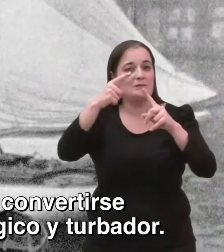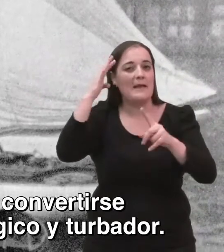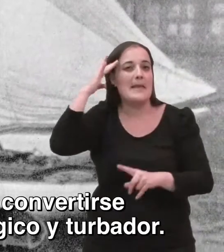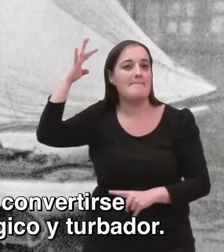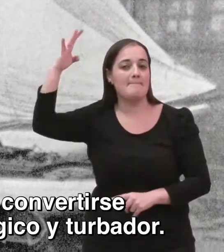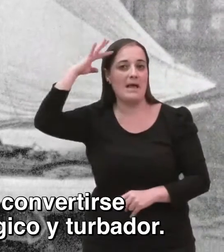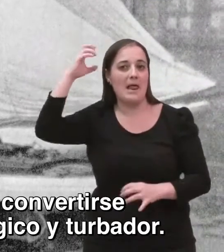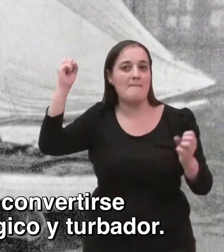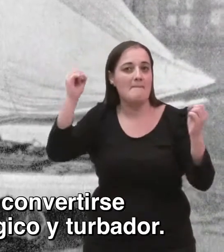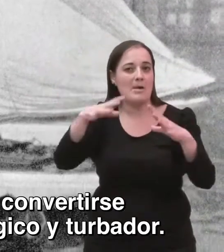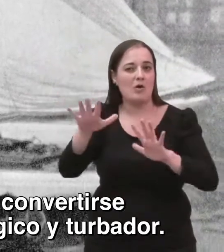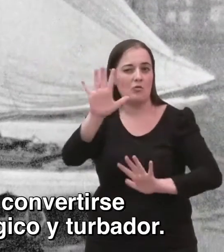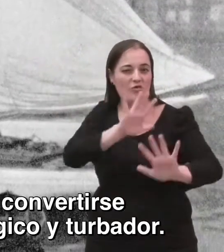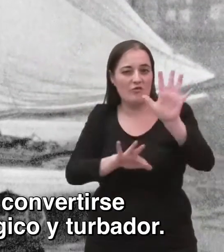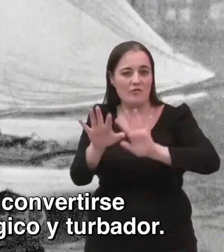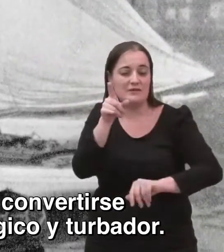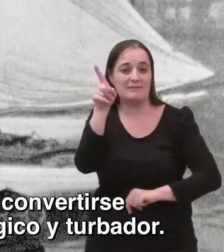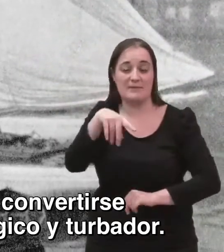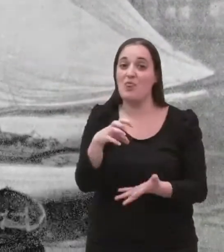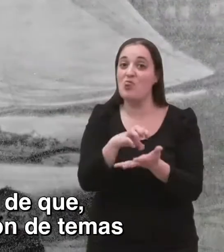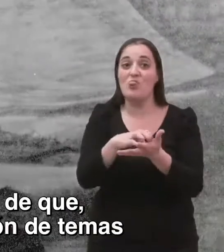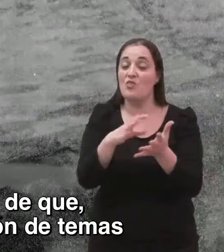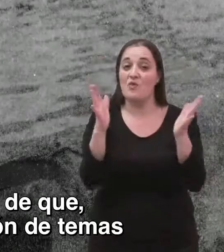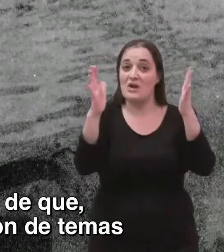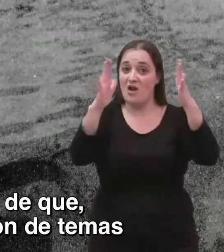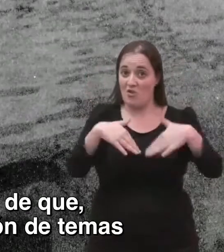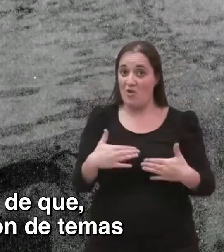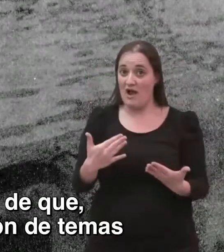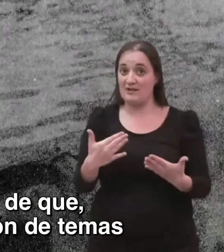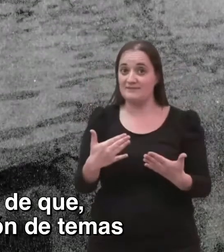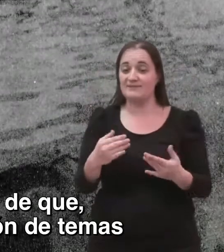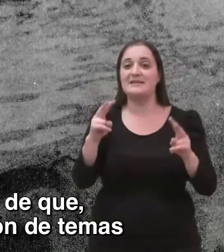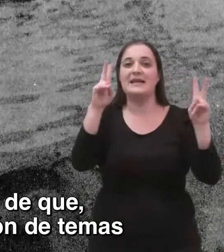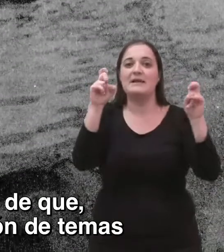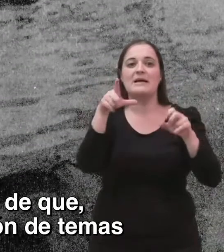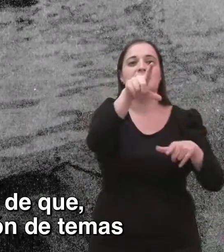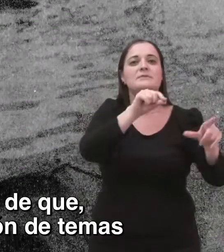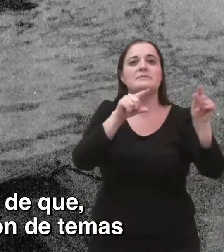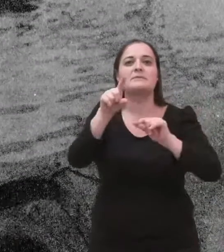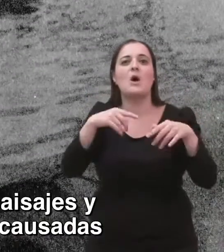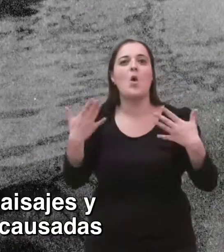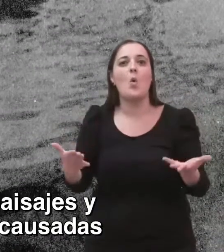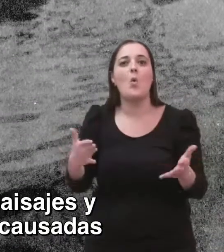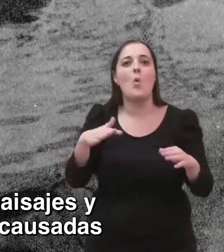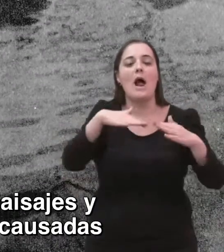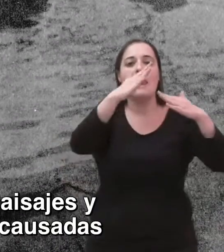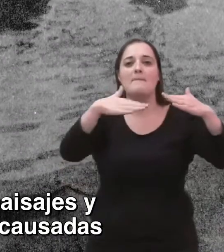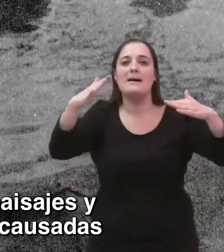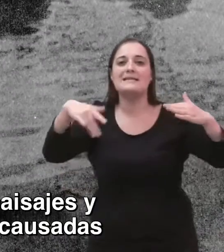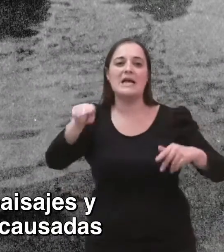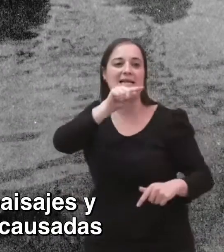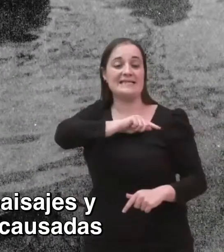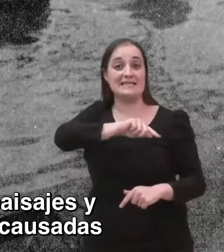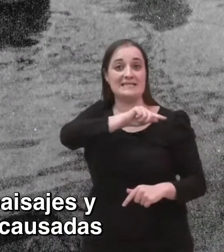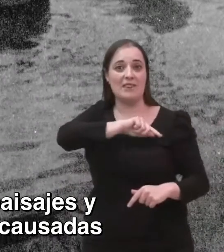algo sugestivo, mágico y turbador. ¿Qué duda cabe de que, tanto por la elección de temas, abundan los paisajes y